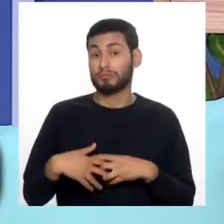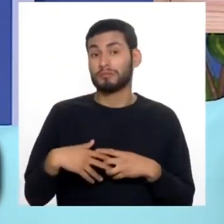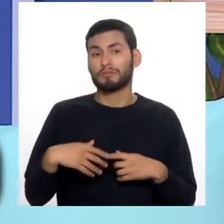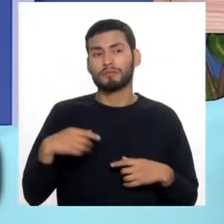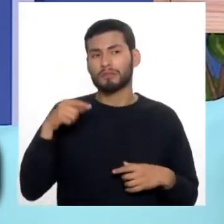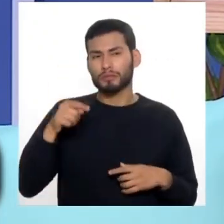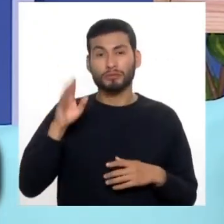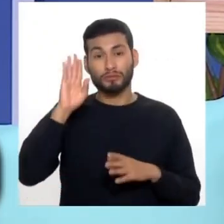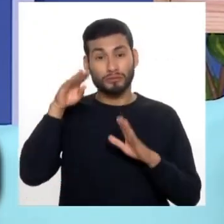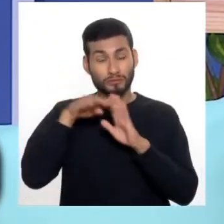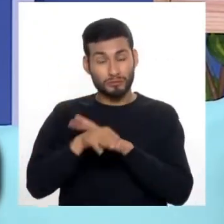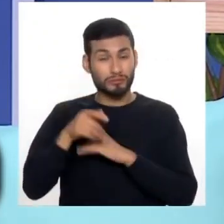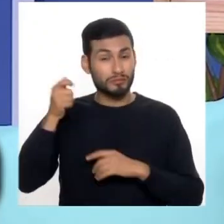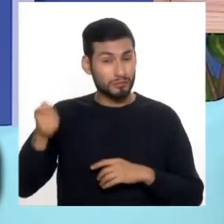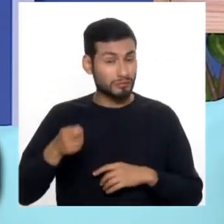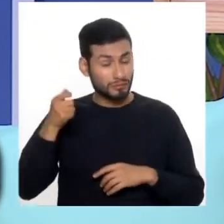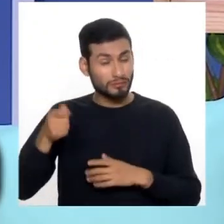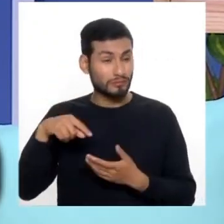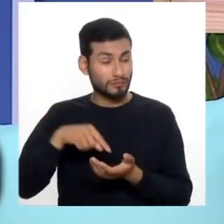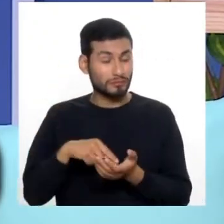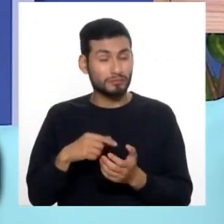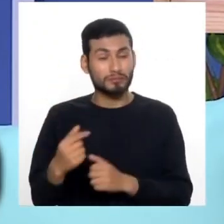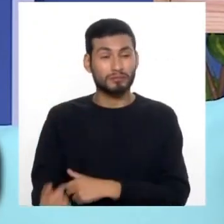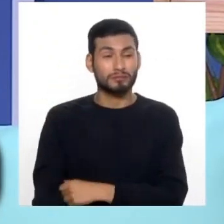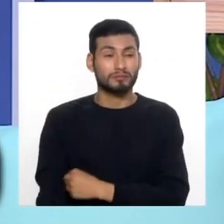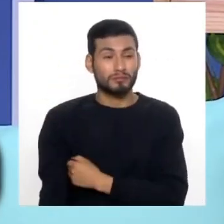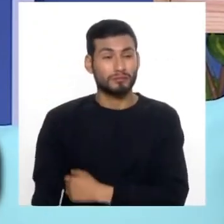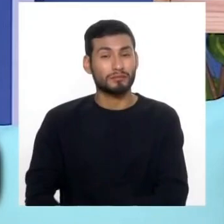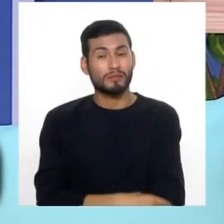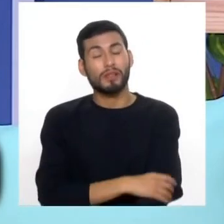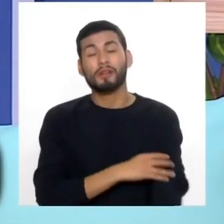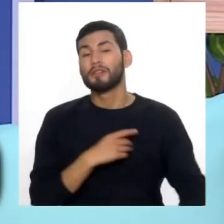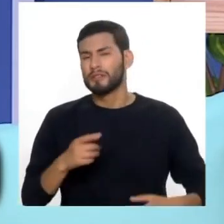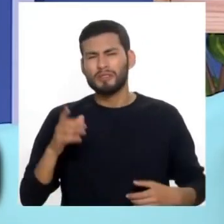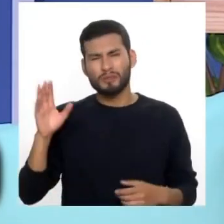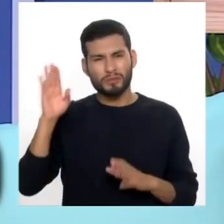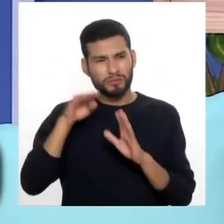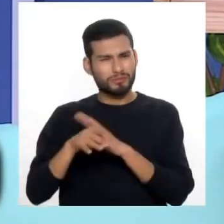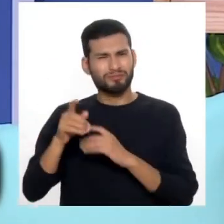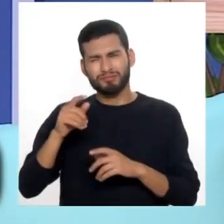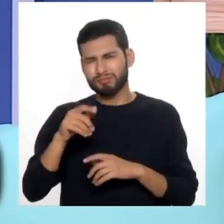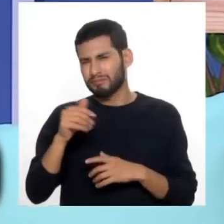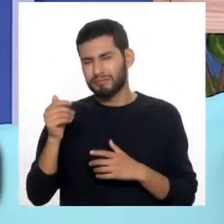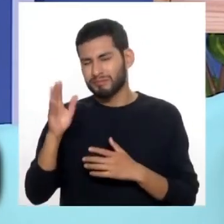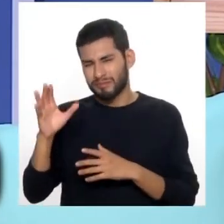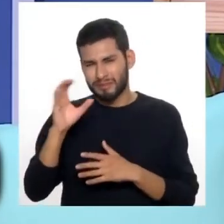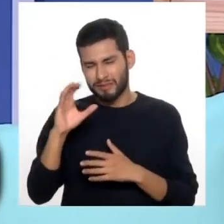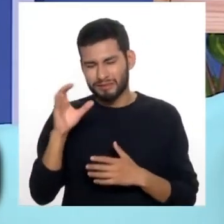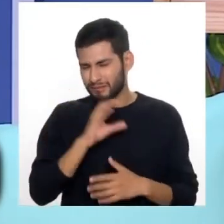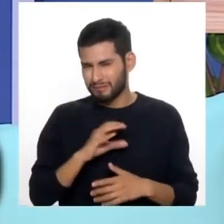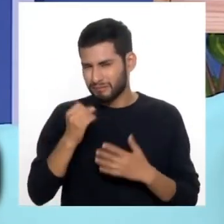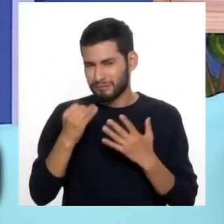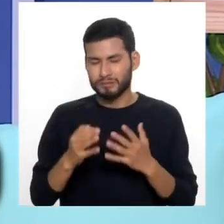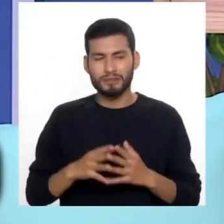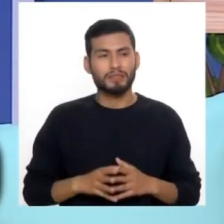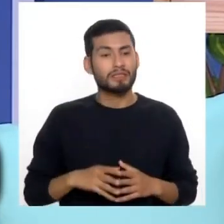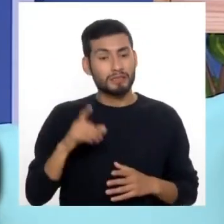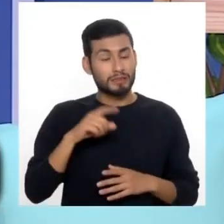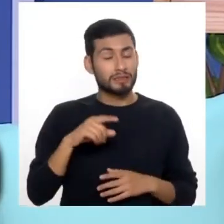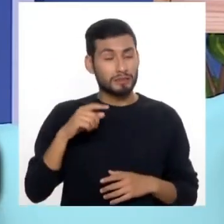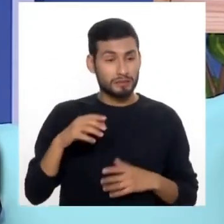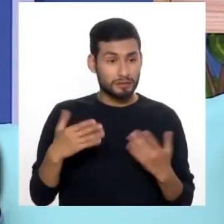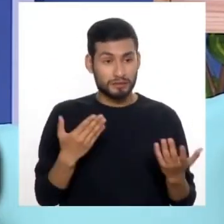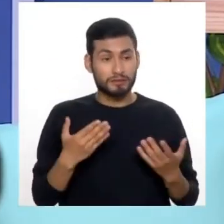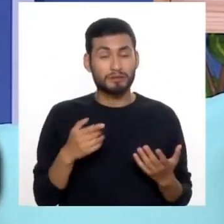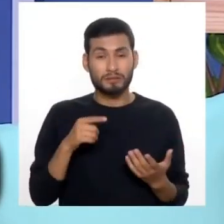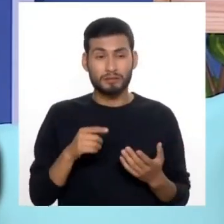¿no? Los bancos, un niño y, ¿no?, toman otra actitud, ¿no?, que es necesario abordar. Es